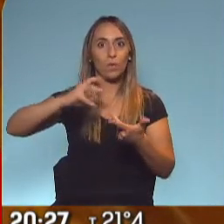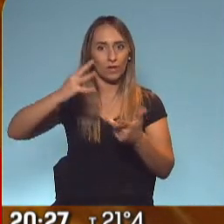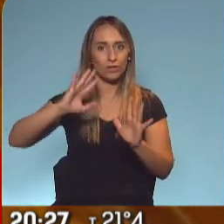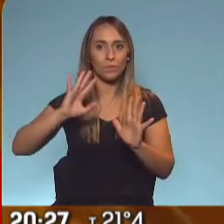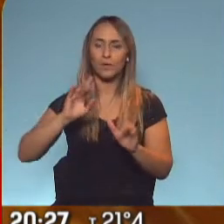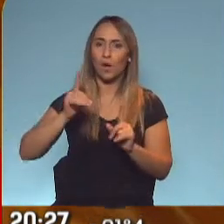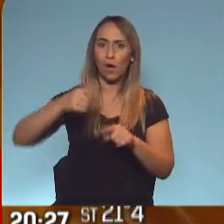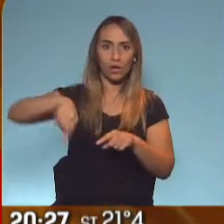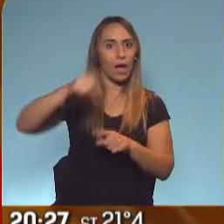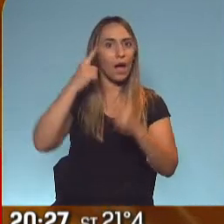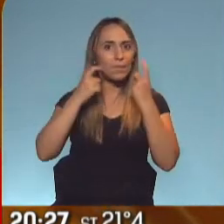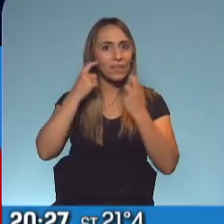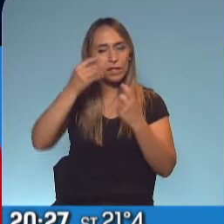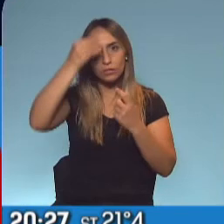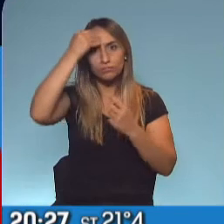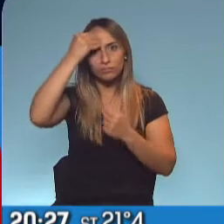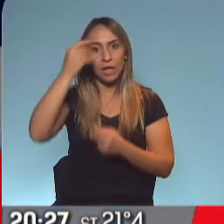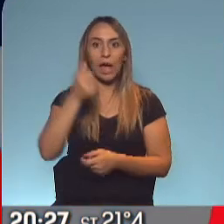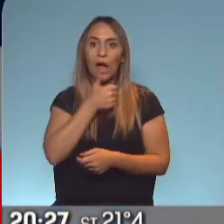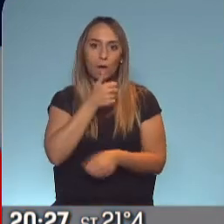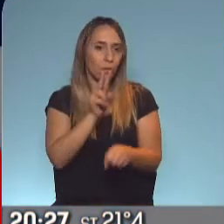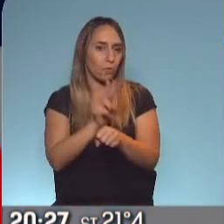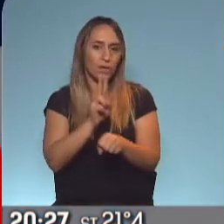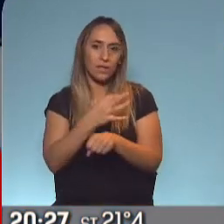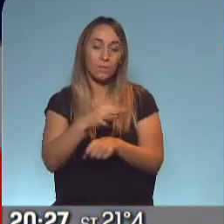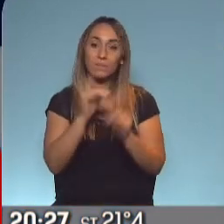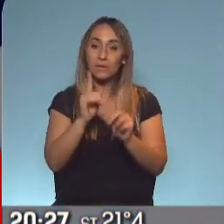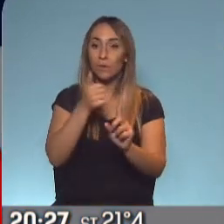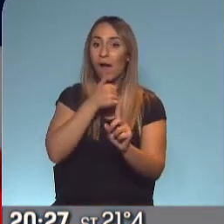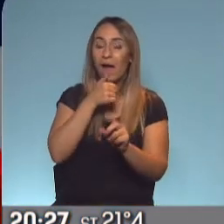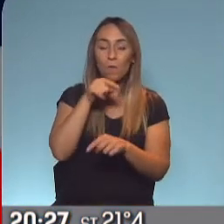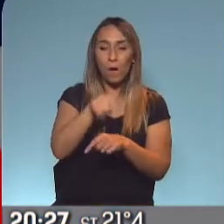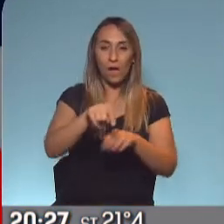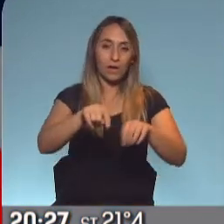agua, ¿no? Es decir, el mismo agua que usan